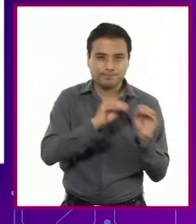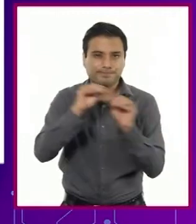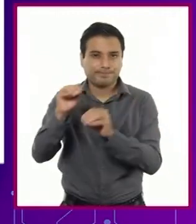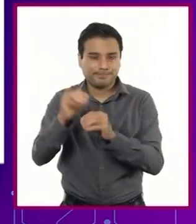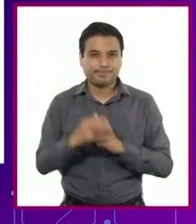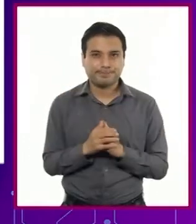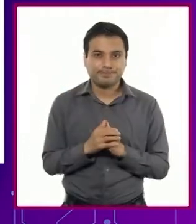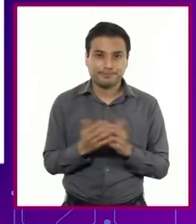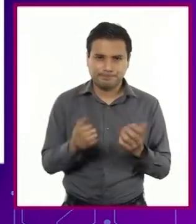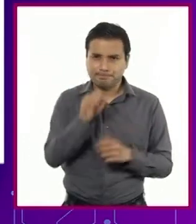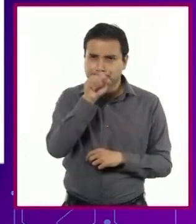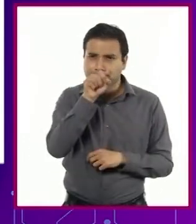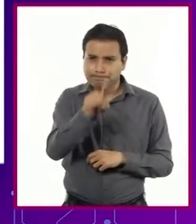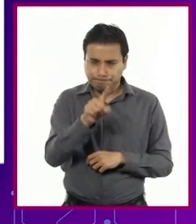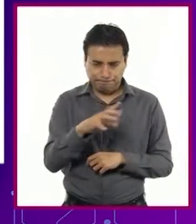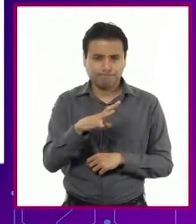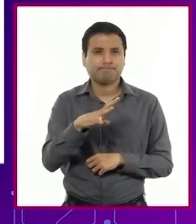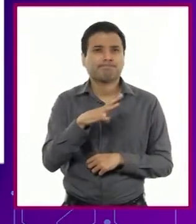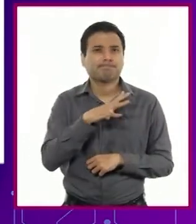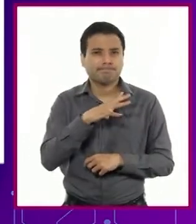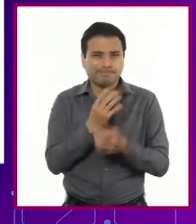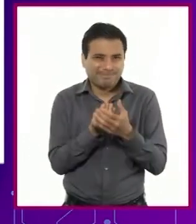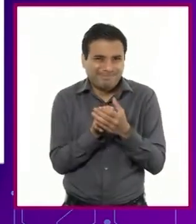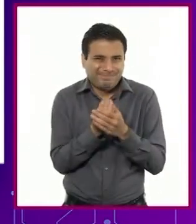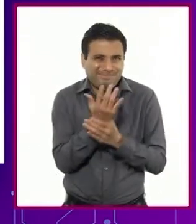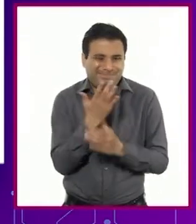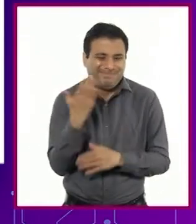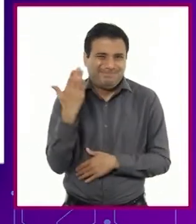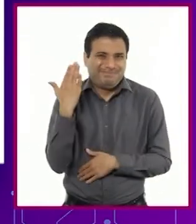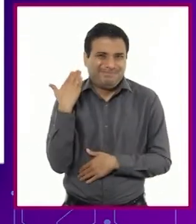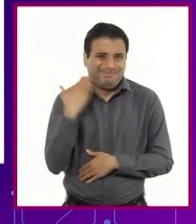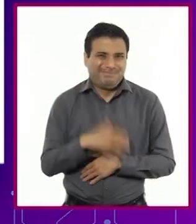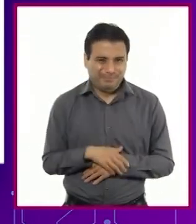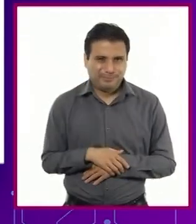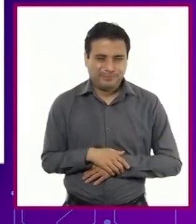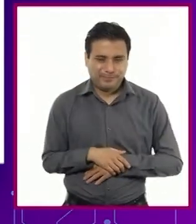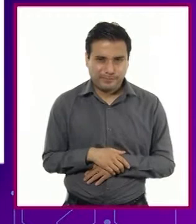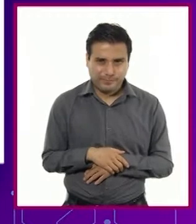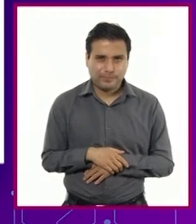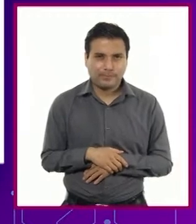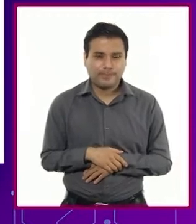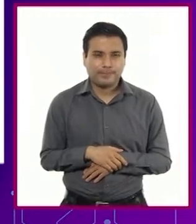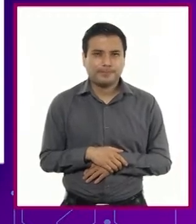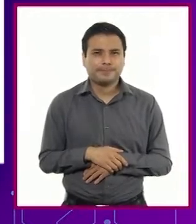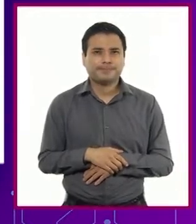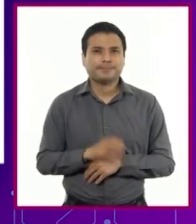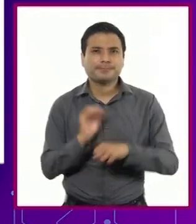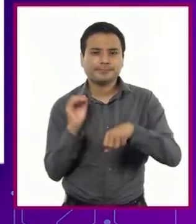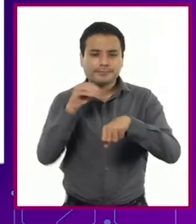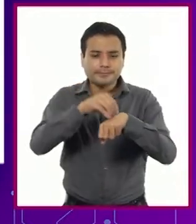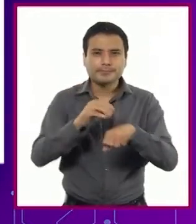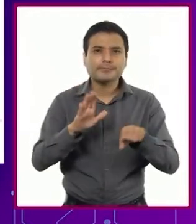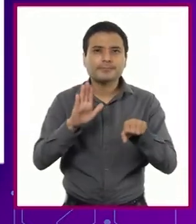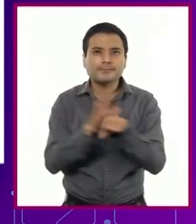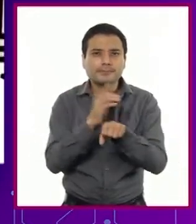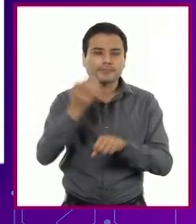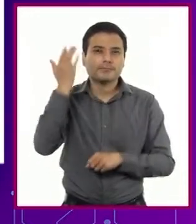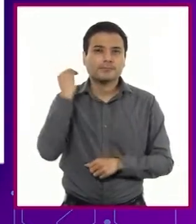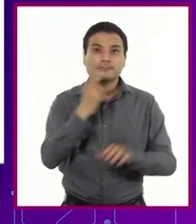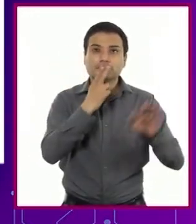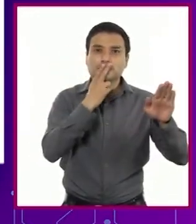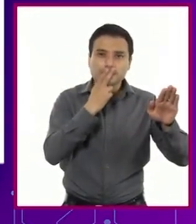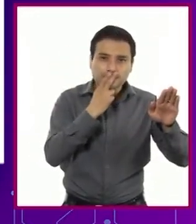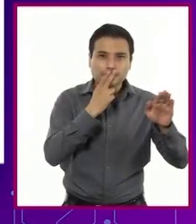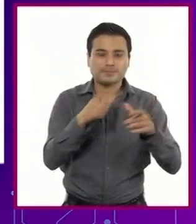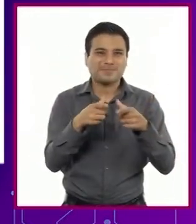reciente creación, pero con antecedentes en los juicios a los líderes nazis y japoneses que incurrieron en acciones genocidas, se creó